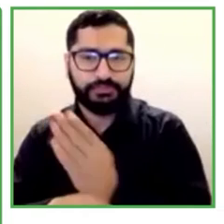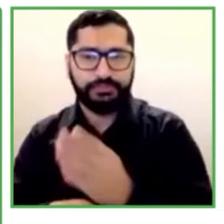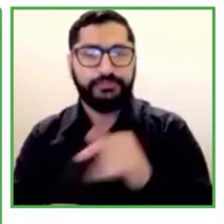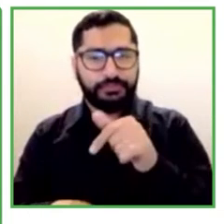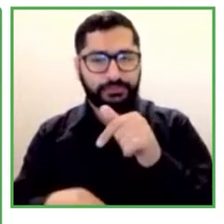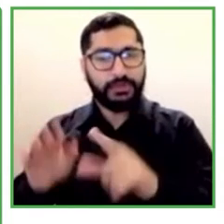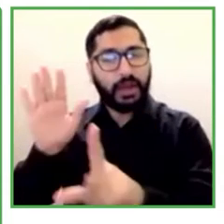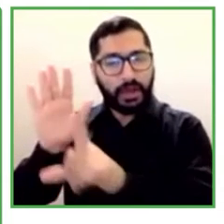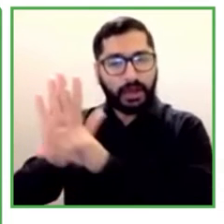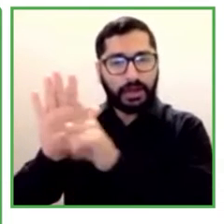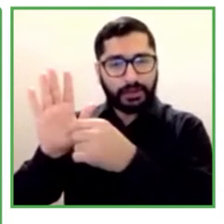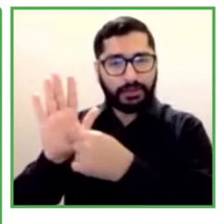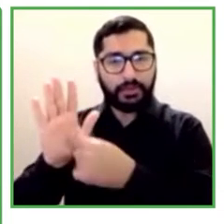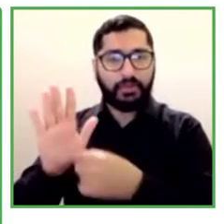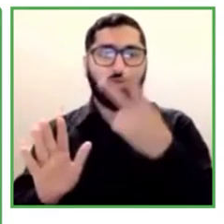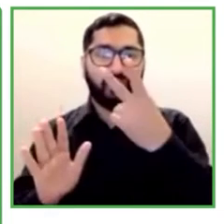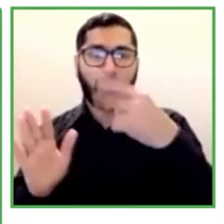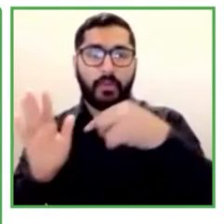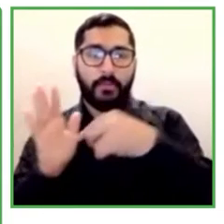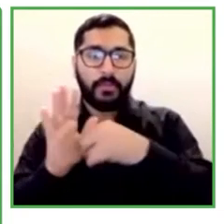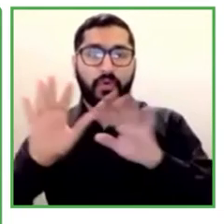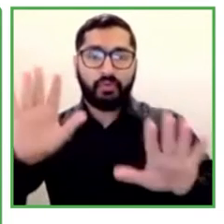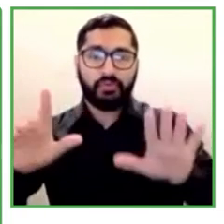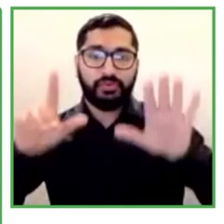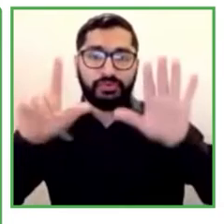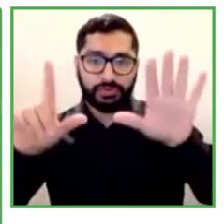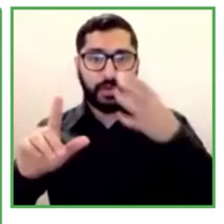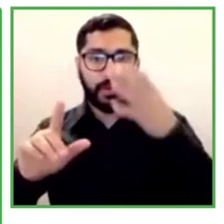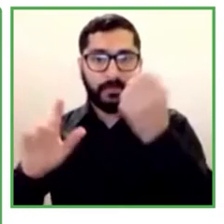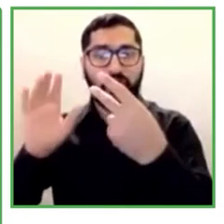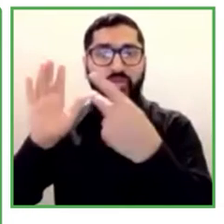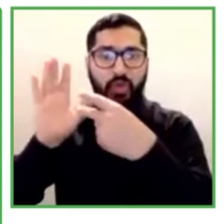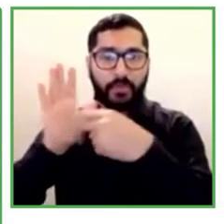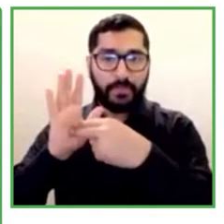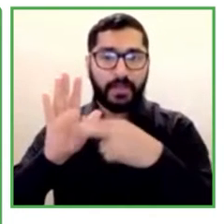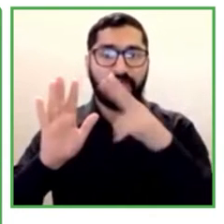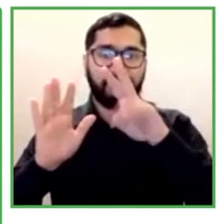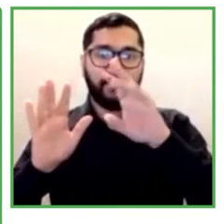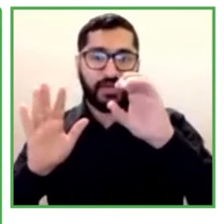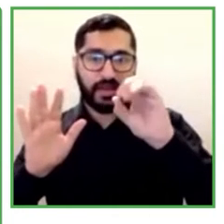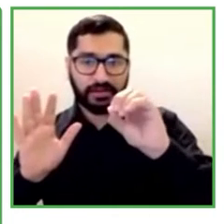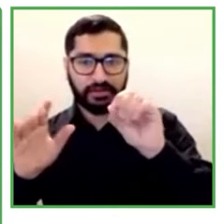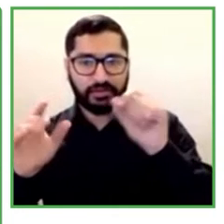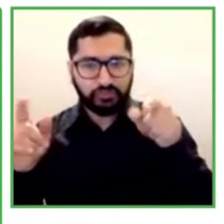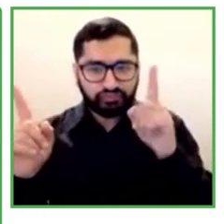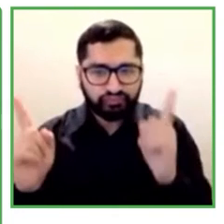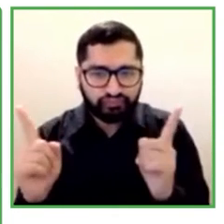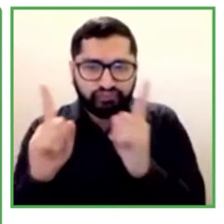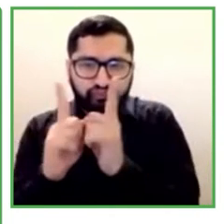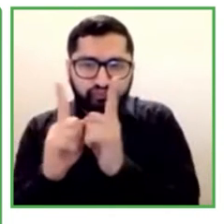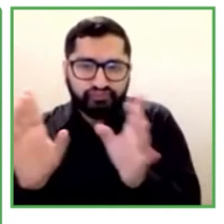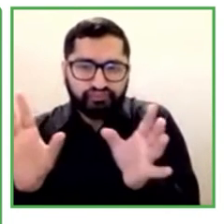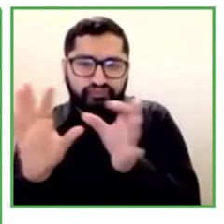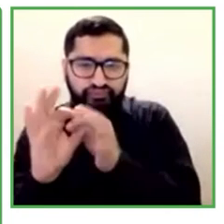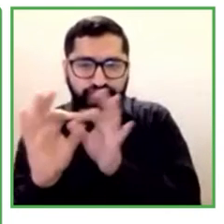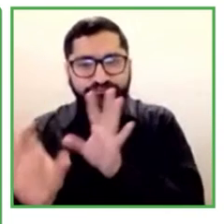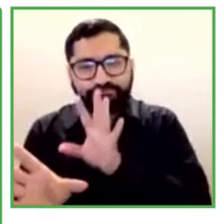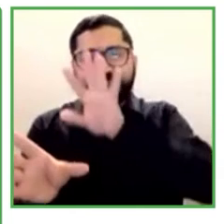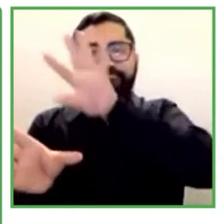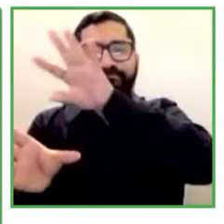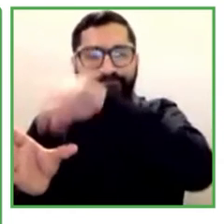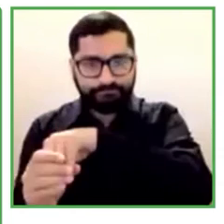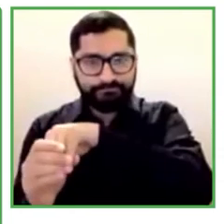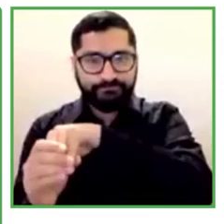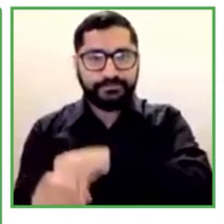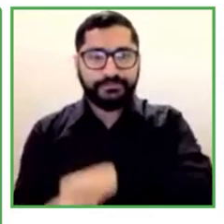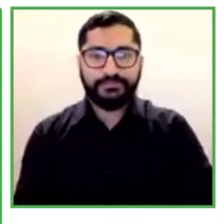2020, que junto con incorporar un número de colaboradores que deben disponer las empresas en proporción a la cantidad total de